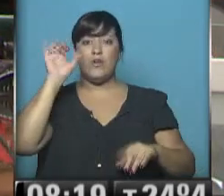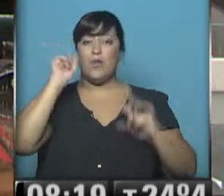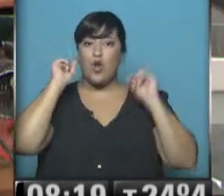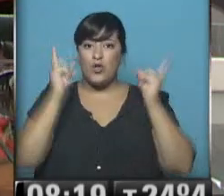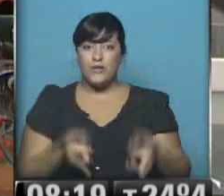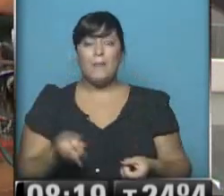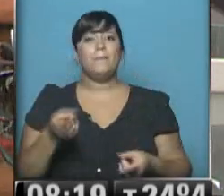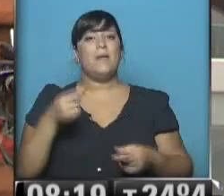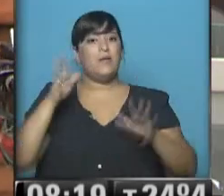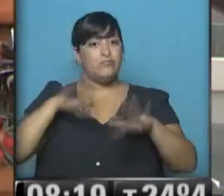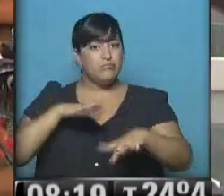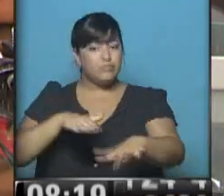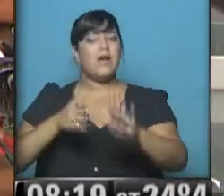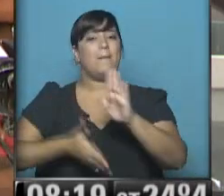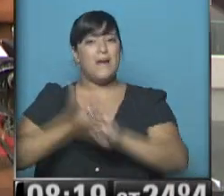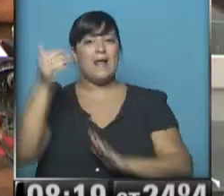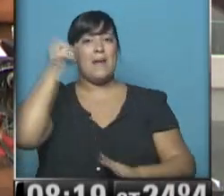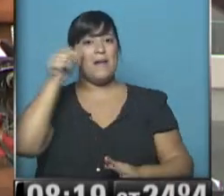se moviliza hacia mar del plata para el sorteo del día de hoy